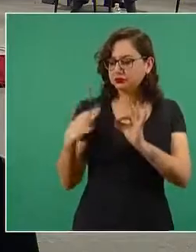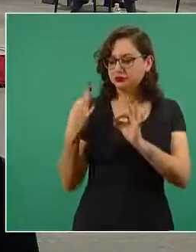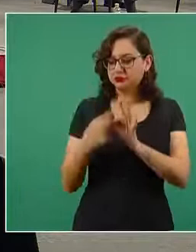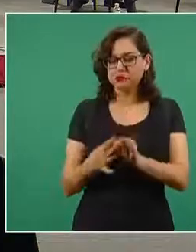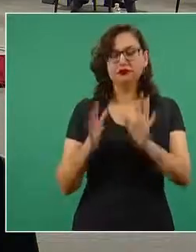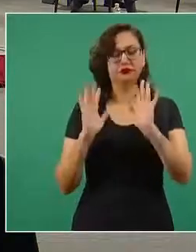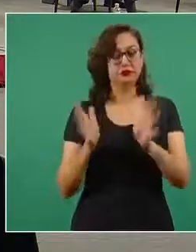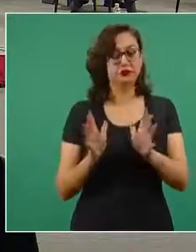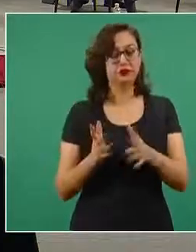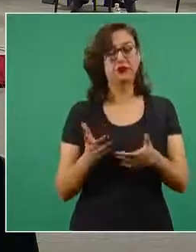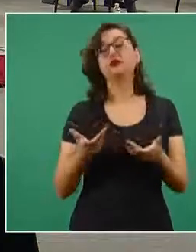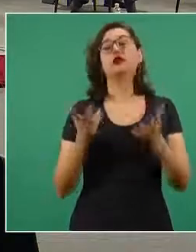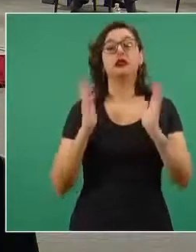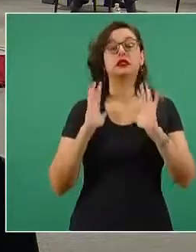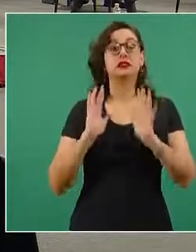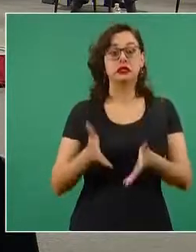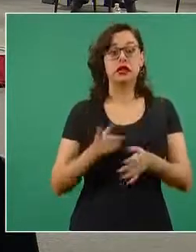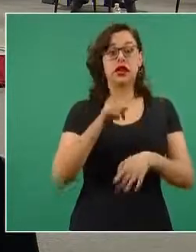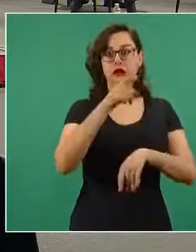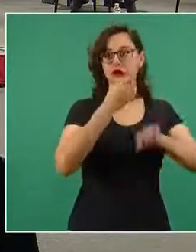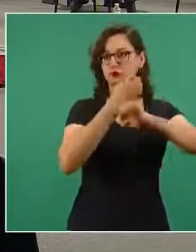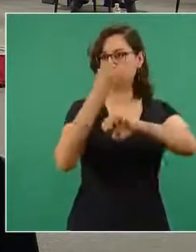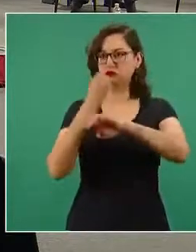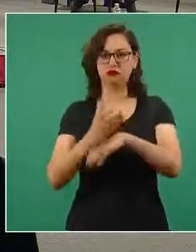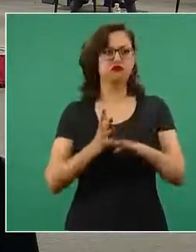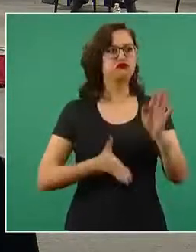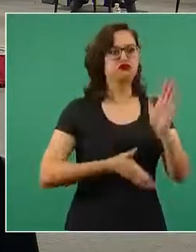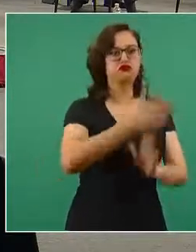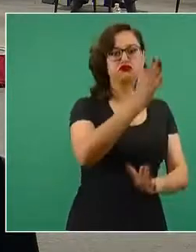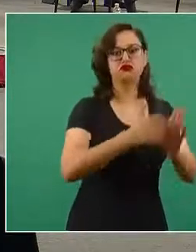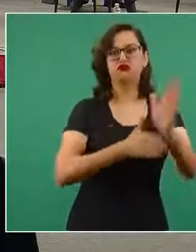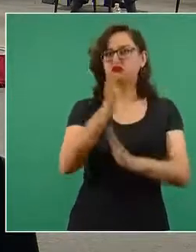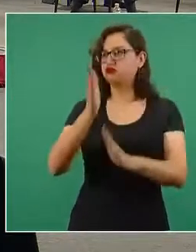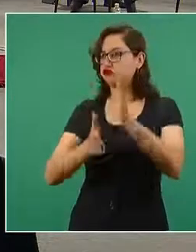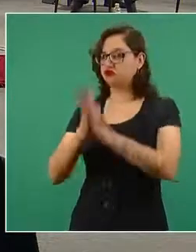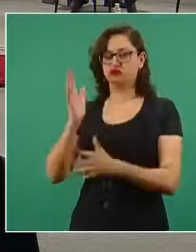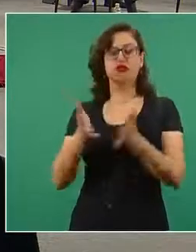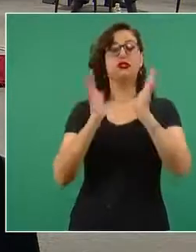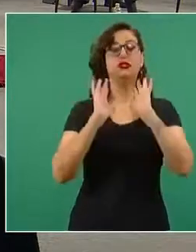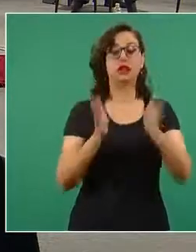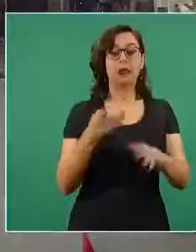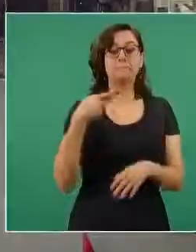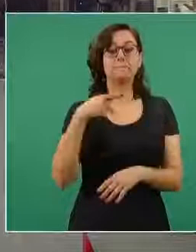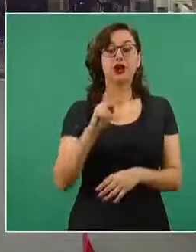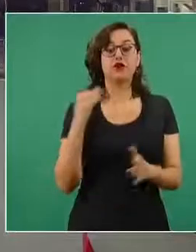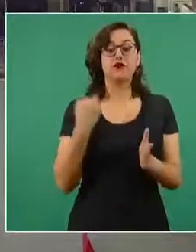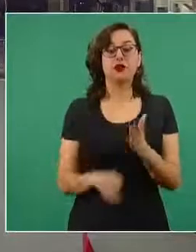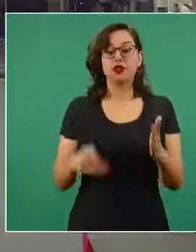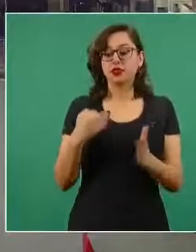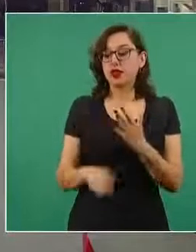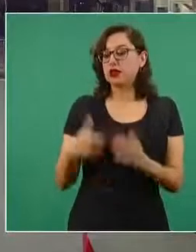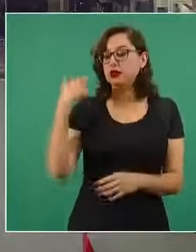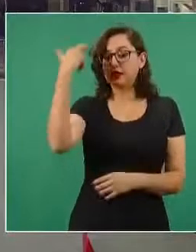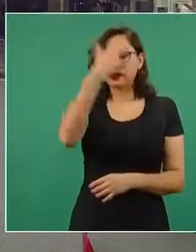está esperando la certificación, ya están en sitio, pues. Eso es lo que podemos decirle a la gente.